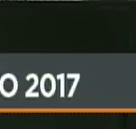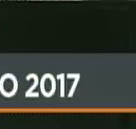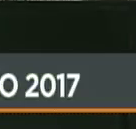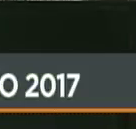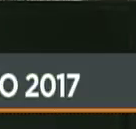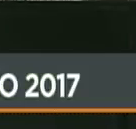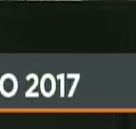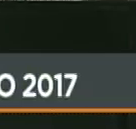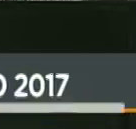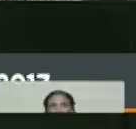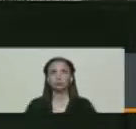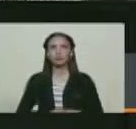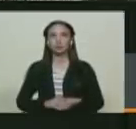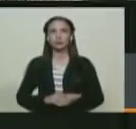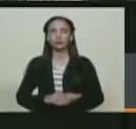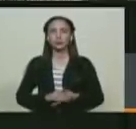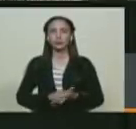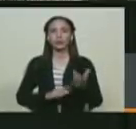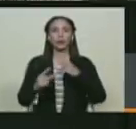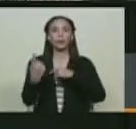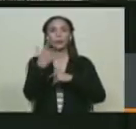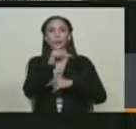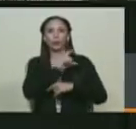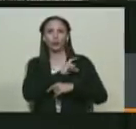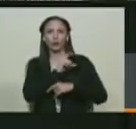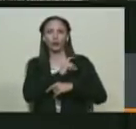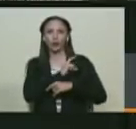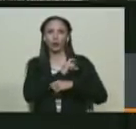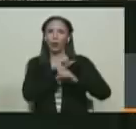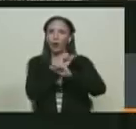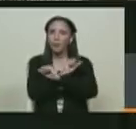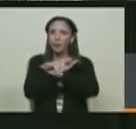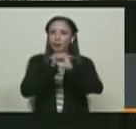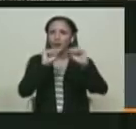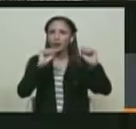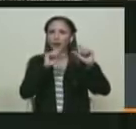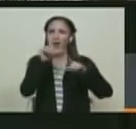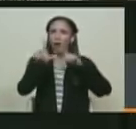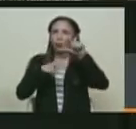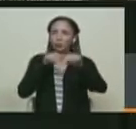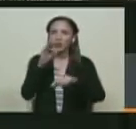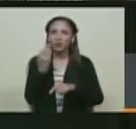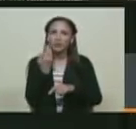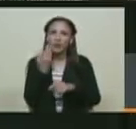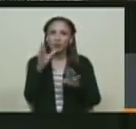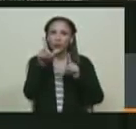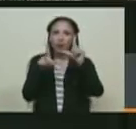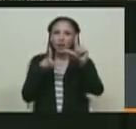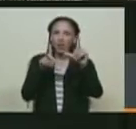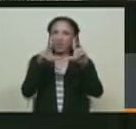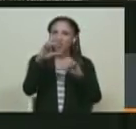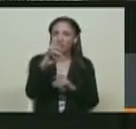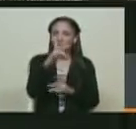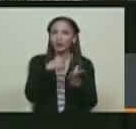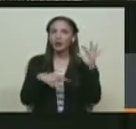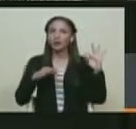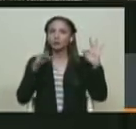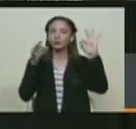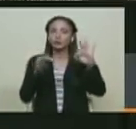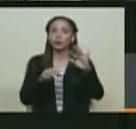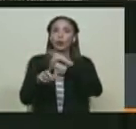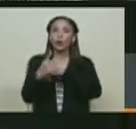primero de enero estaba amaneciendo y apareció en las redes sociales este artículo titulado Las